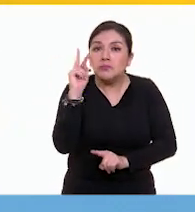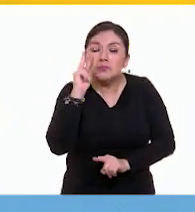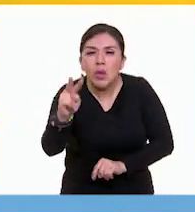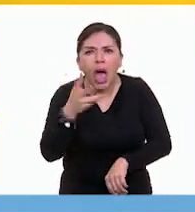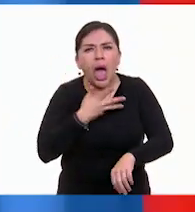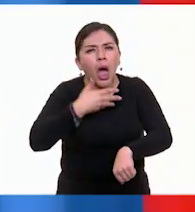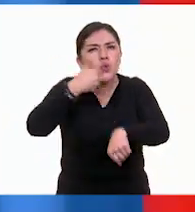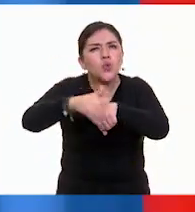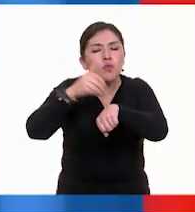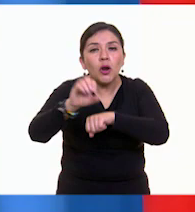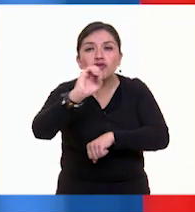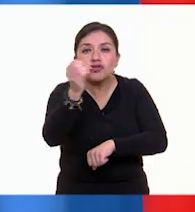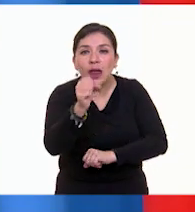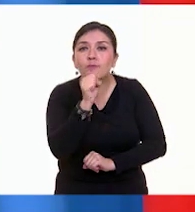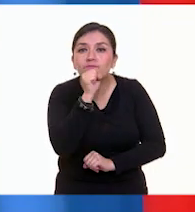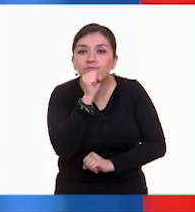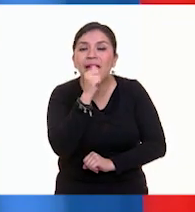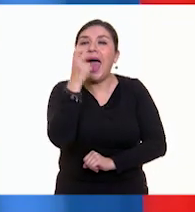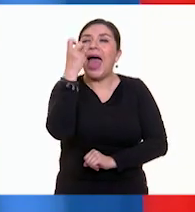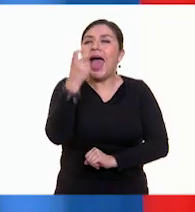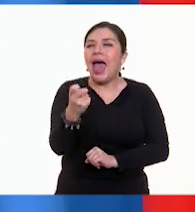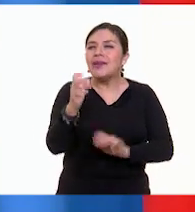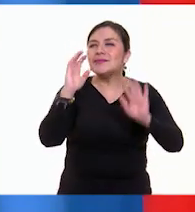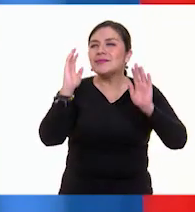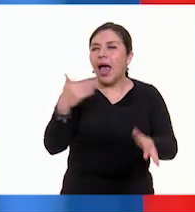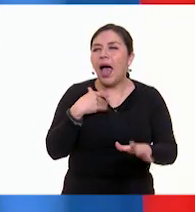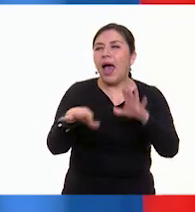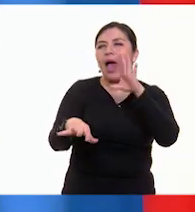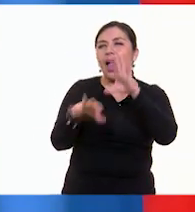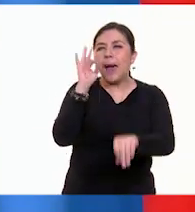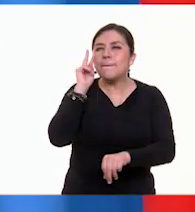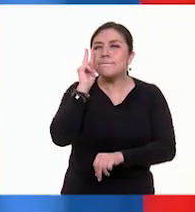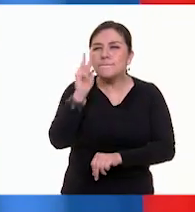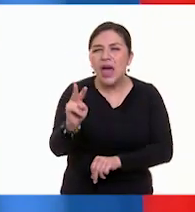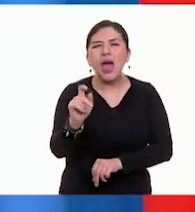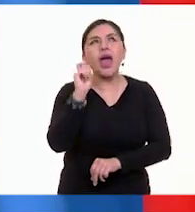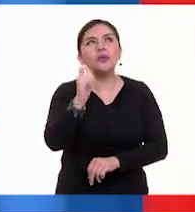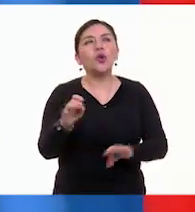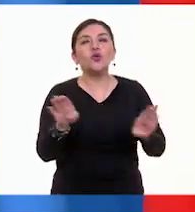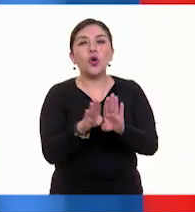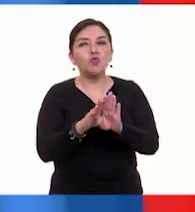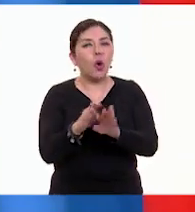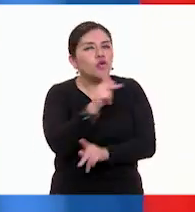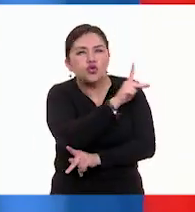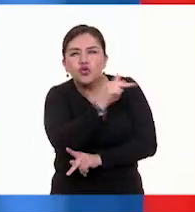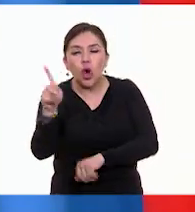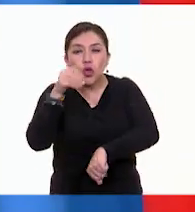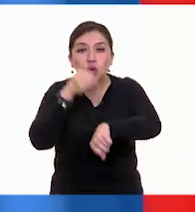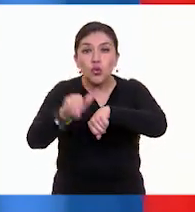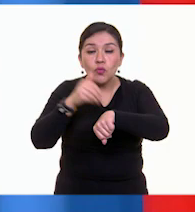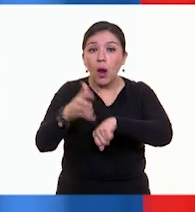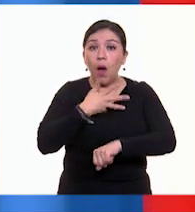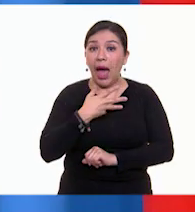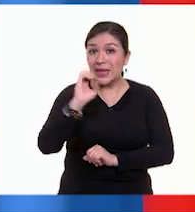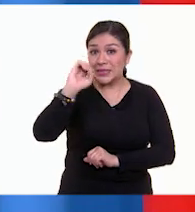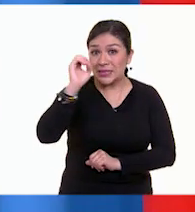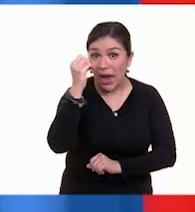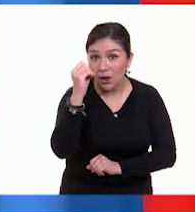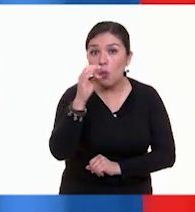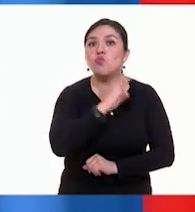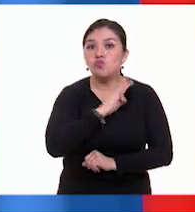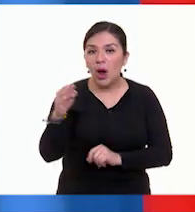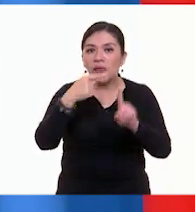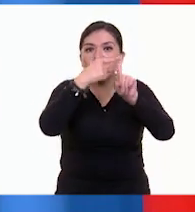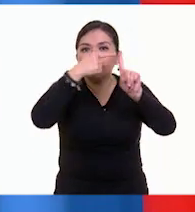0. Recuerdo que eso ya lo había visto. Entonces decimos que todo número que termina en 0 se puede